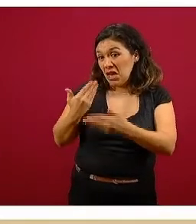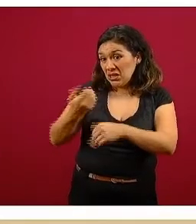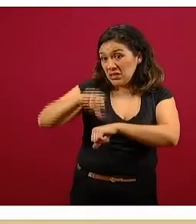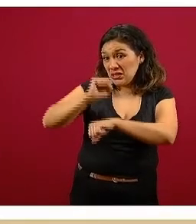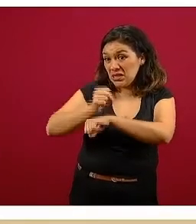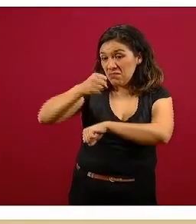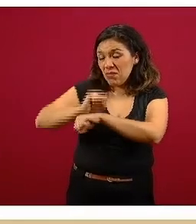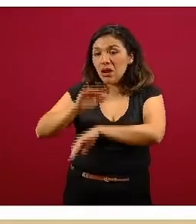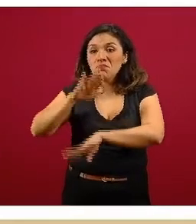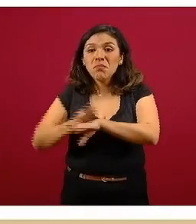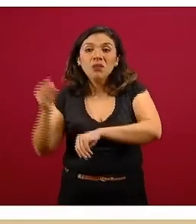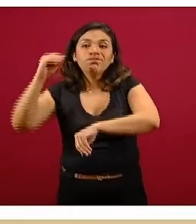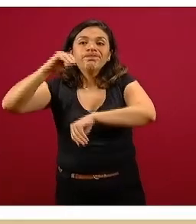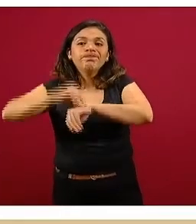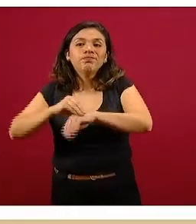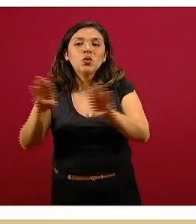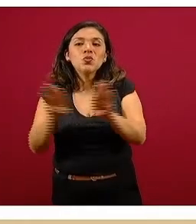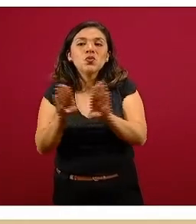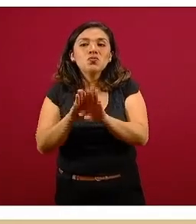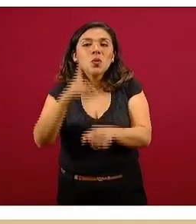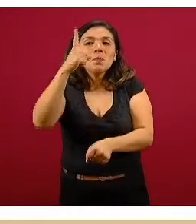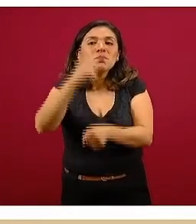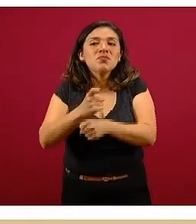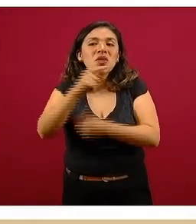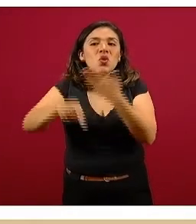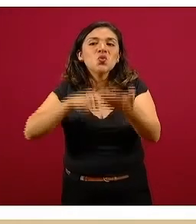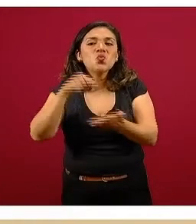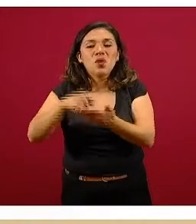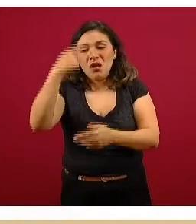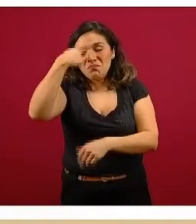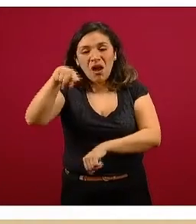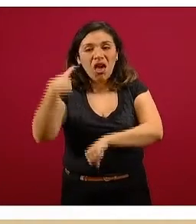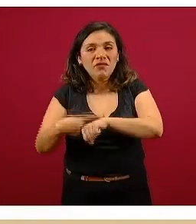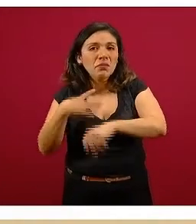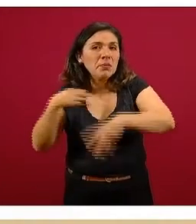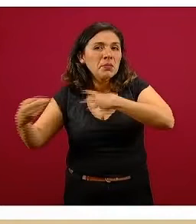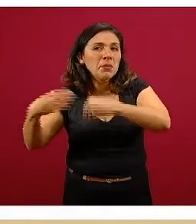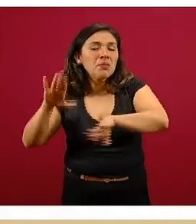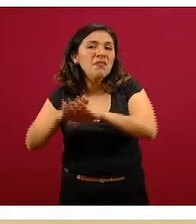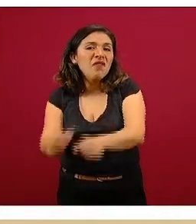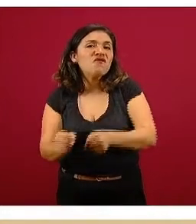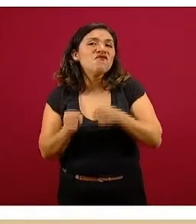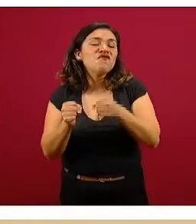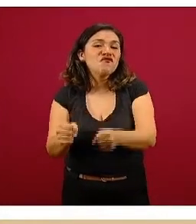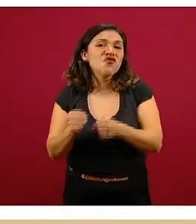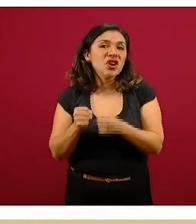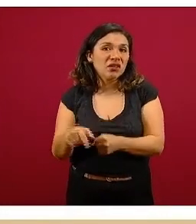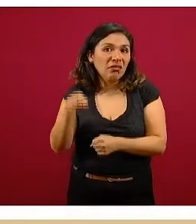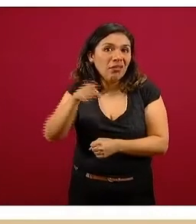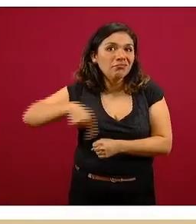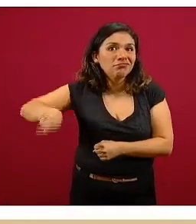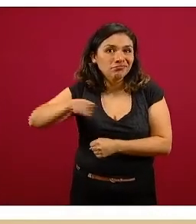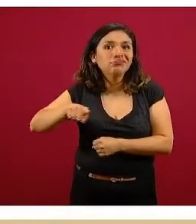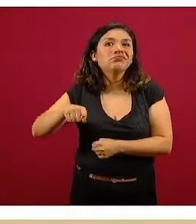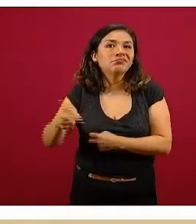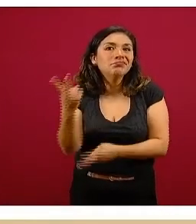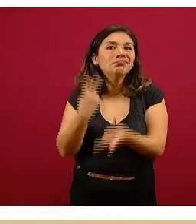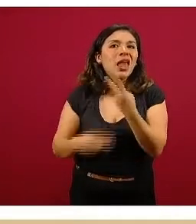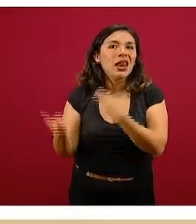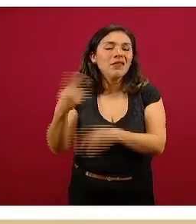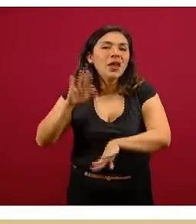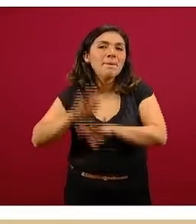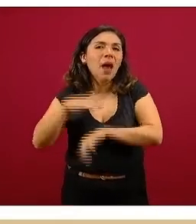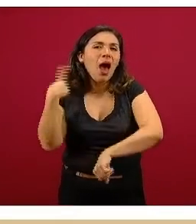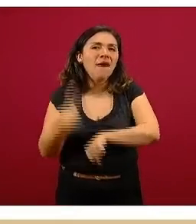semanas a posicionarse en los primeros lugares de transmisión y por lo tanto de intensidad